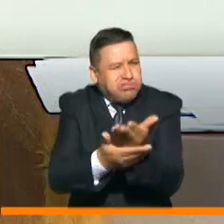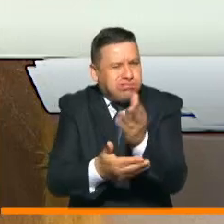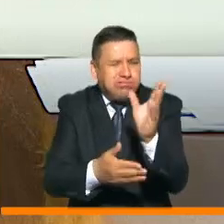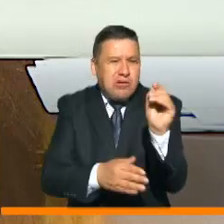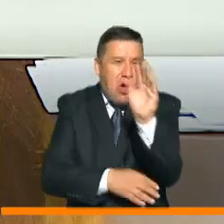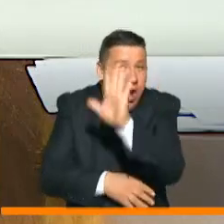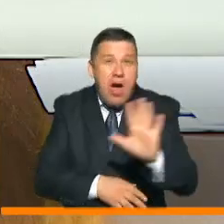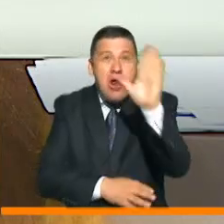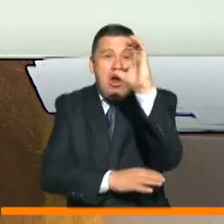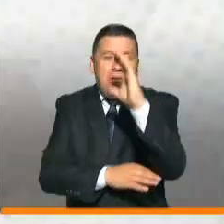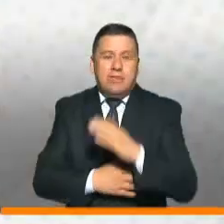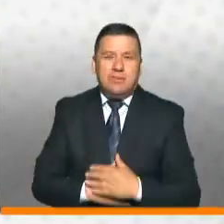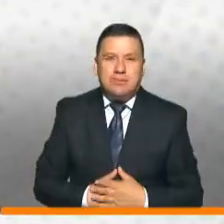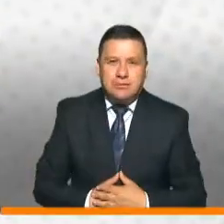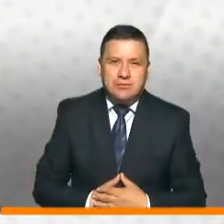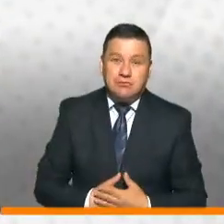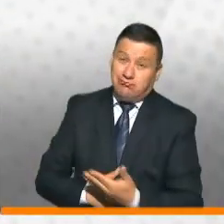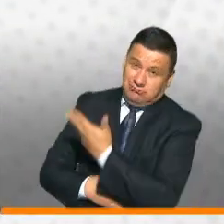de nuestro país.